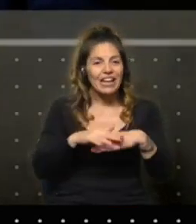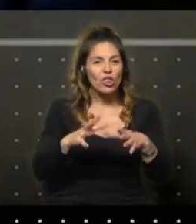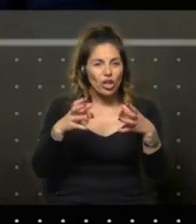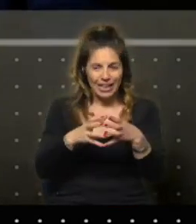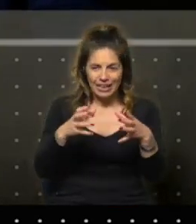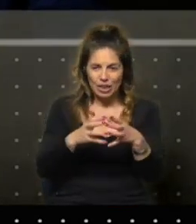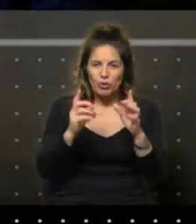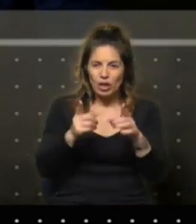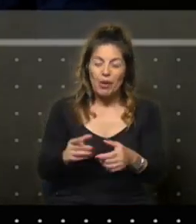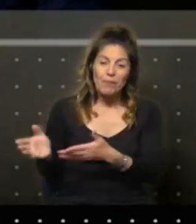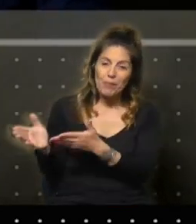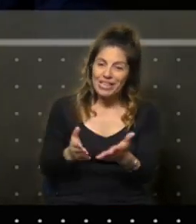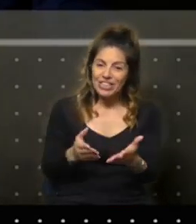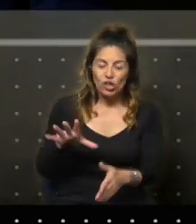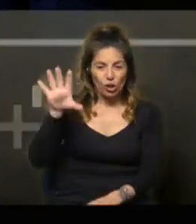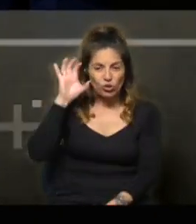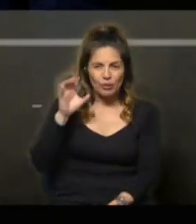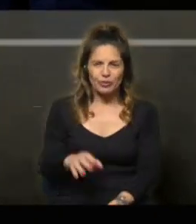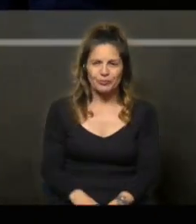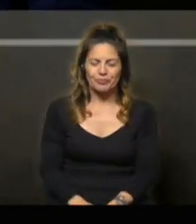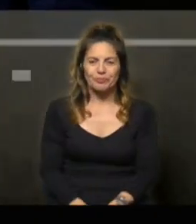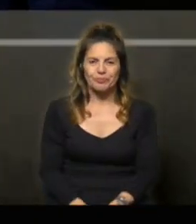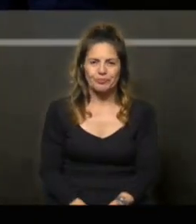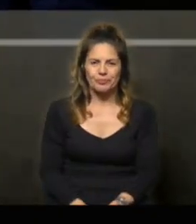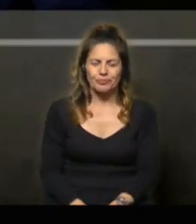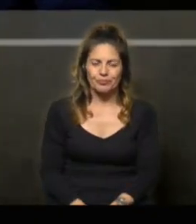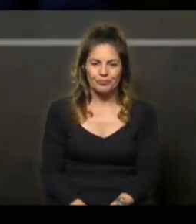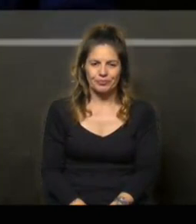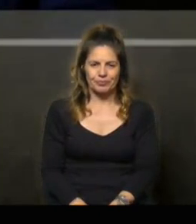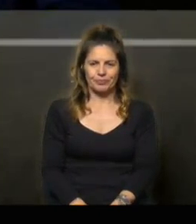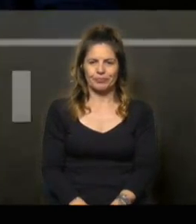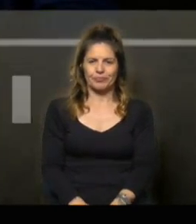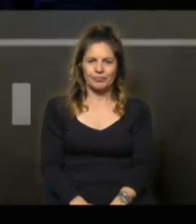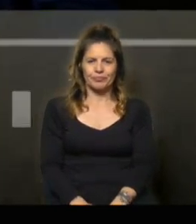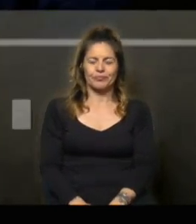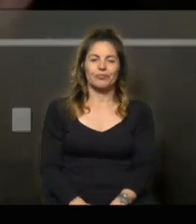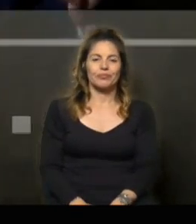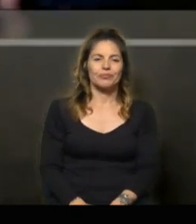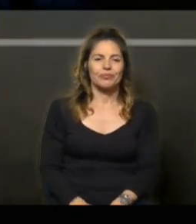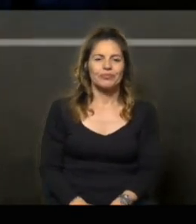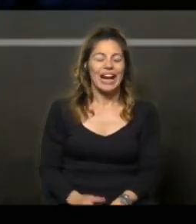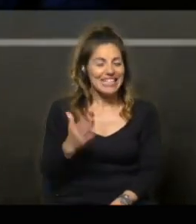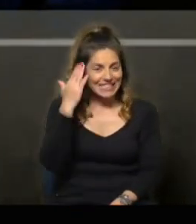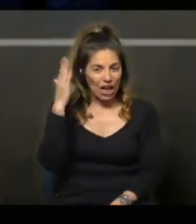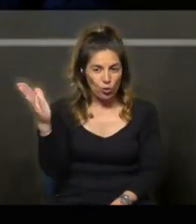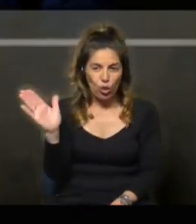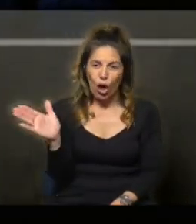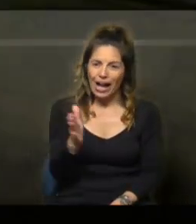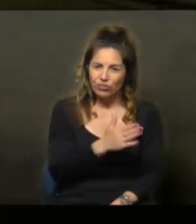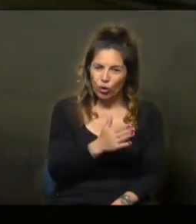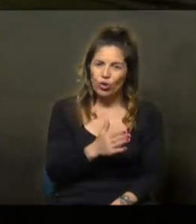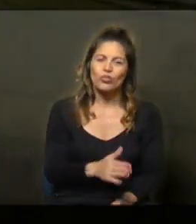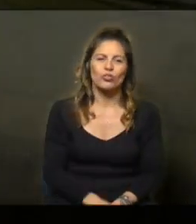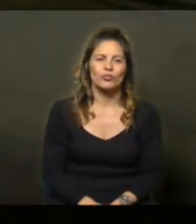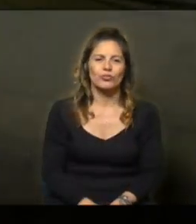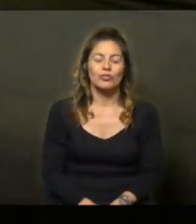de hoy JP bienvenido te escuchamos Cómo estás Alejandro maitel saludo a toda la mesa desde luego